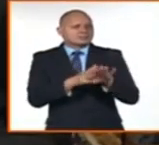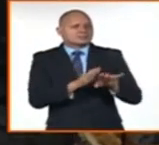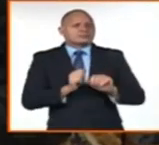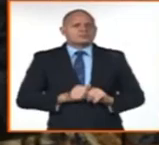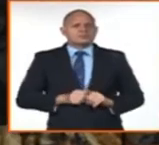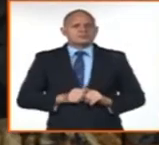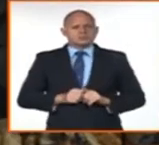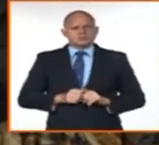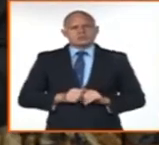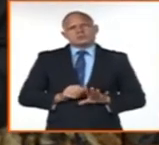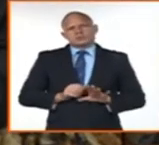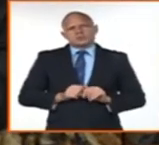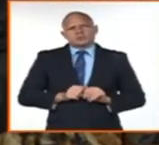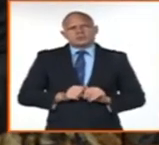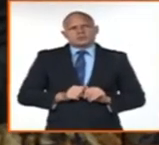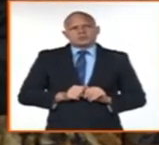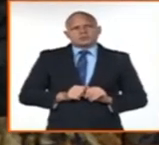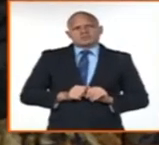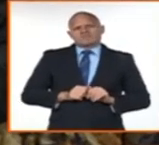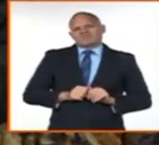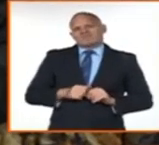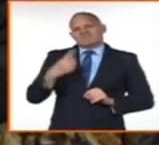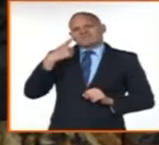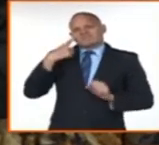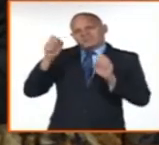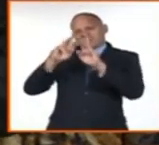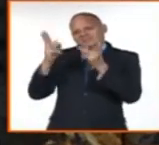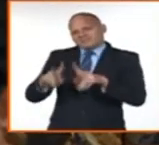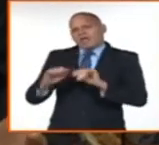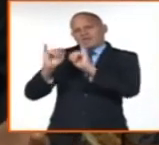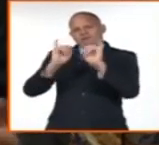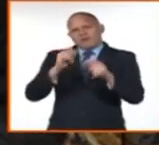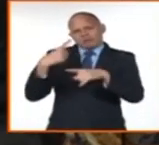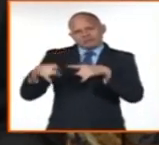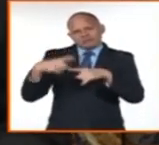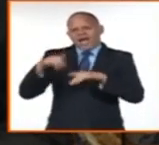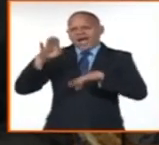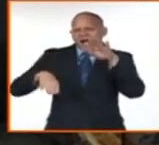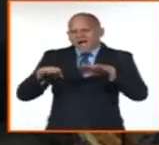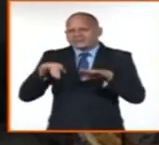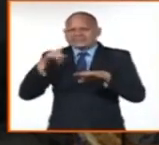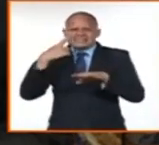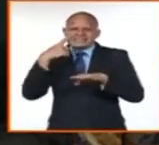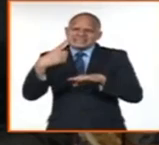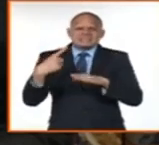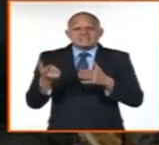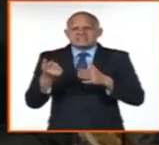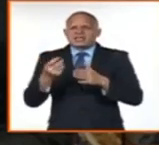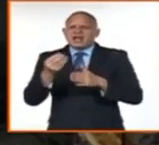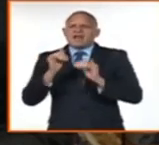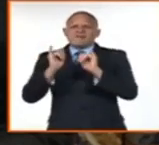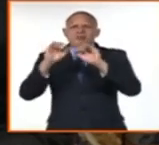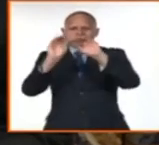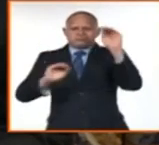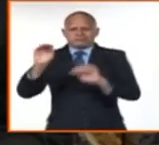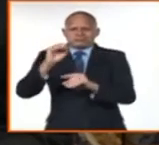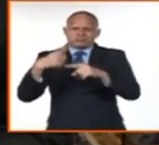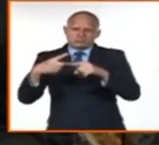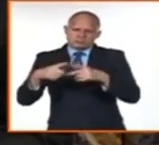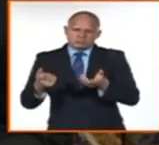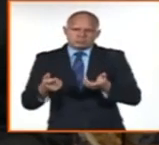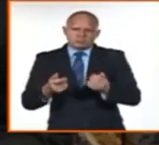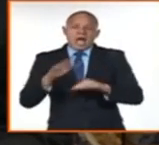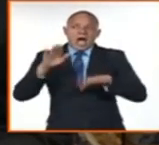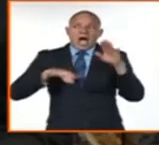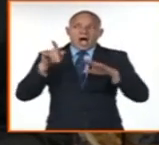cubana y tratan de poner la realidad cubana, o le piden a la realidad cubana lo que no le piden a nadie en el mundo. Por ejemplo, reconociendo que